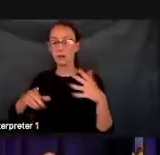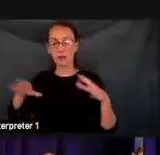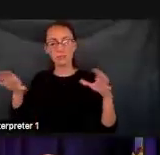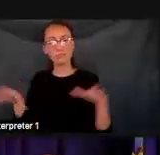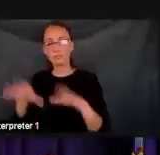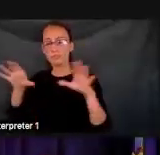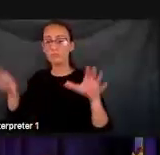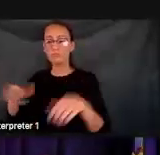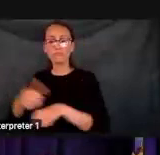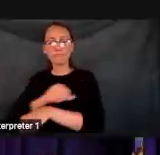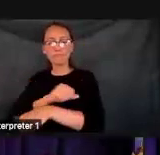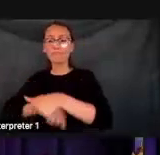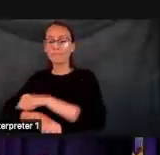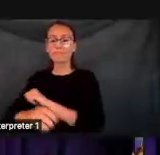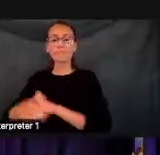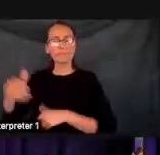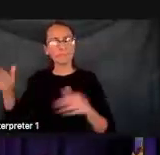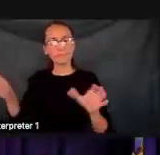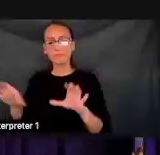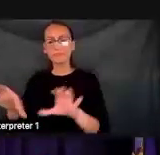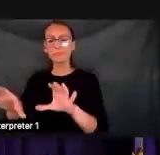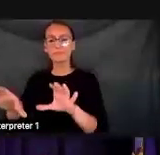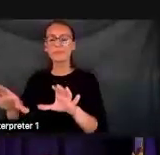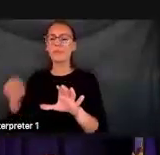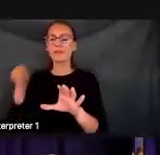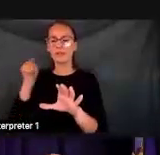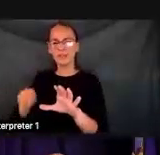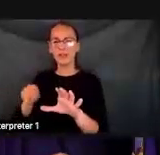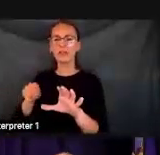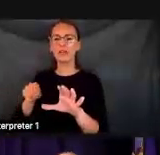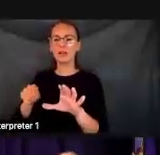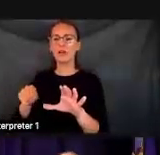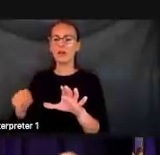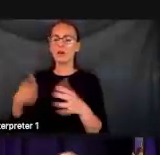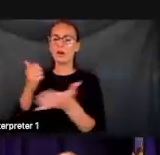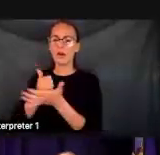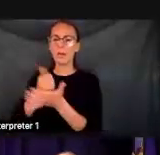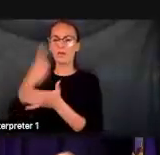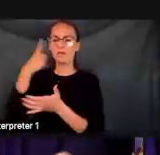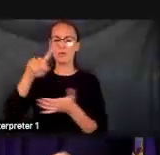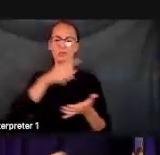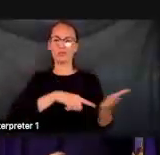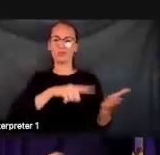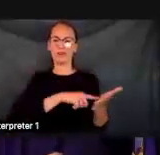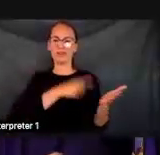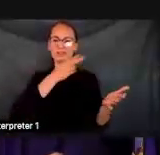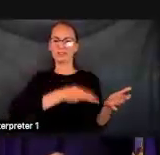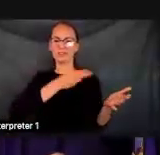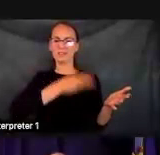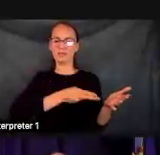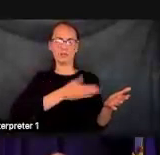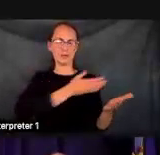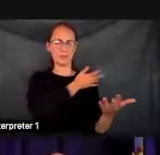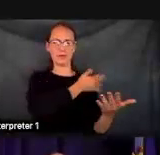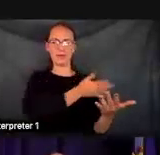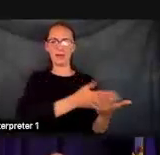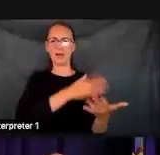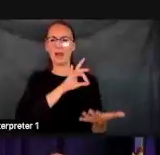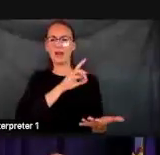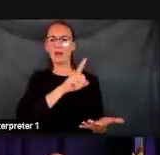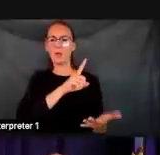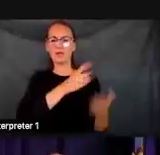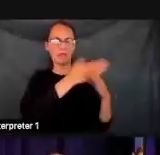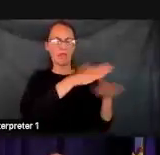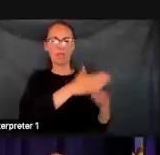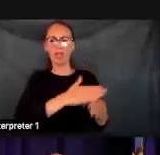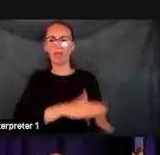momento para crear un marco y crear la mejor situación para los residentes. También